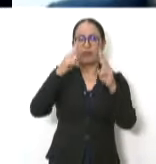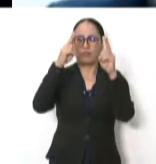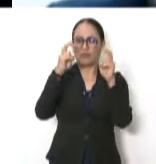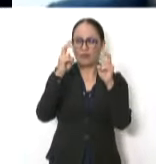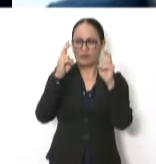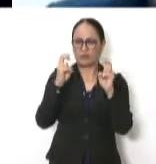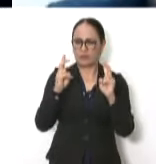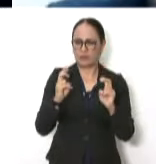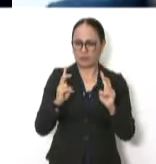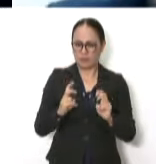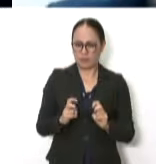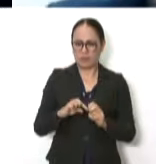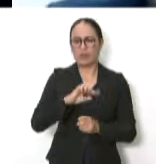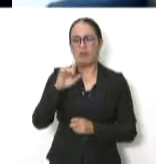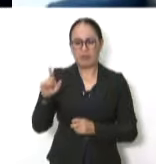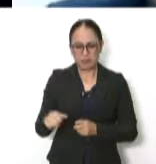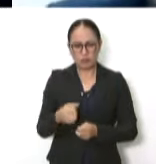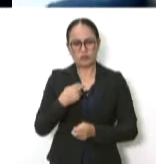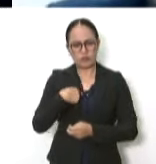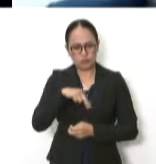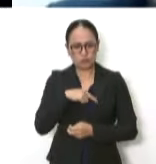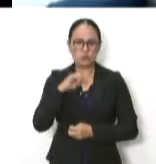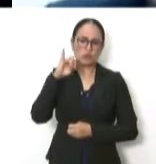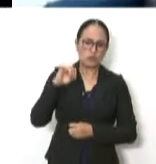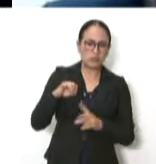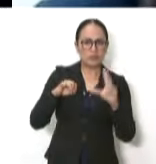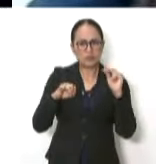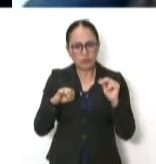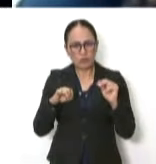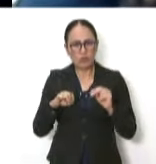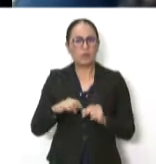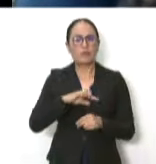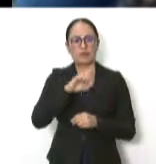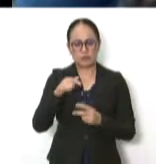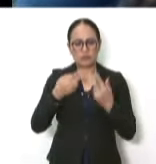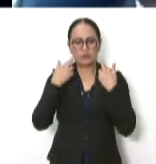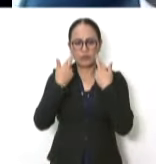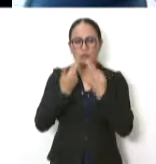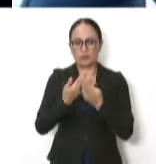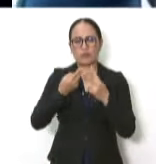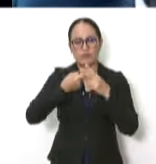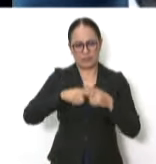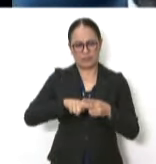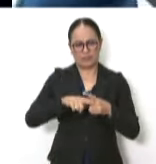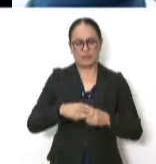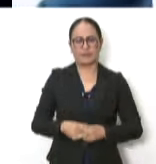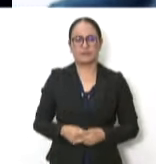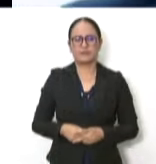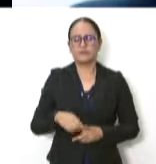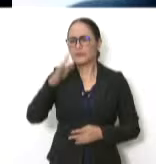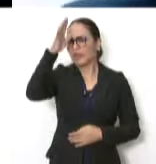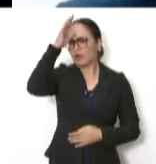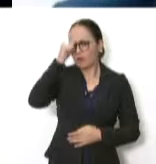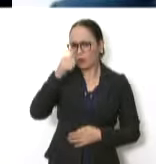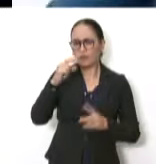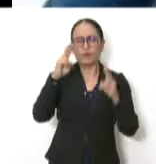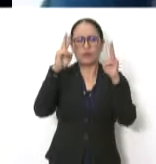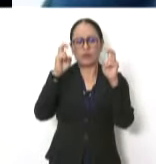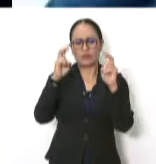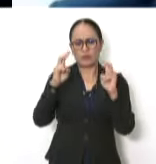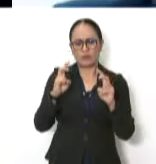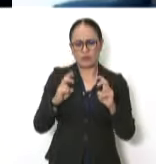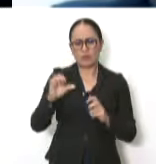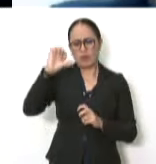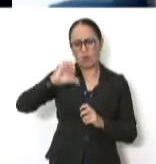proponemos aprobar para poder iniciar la sesión. Con gusto. Los asuntos a tratar en la